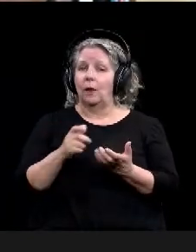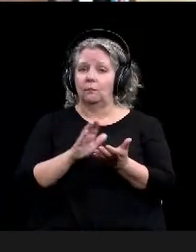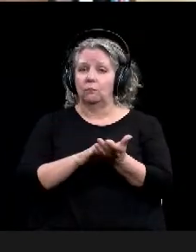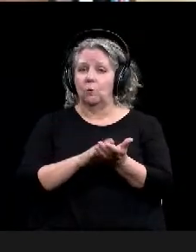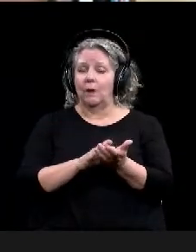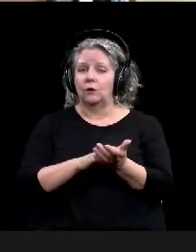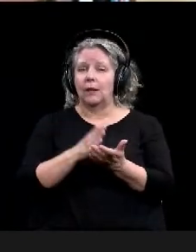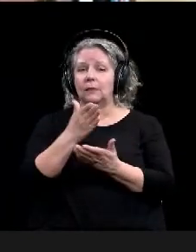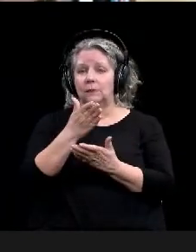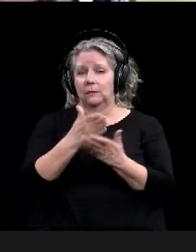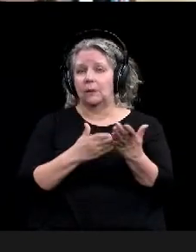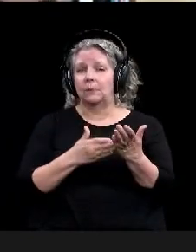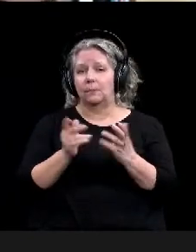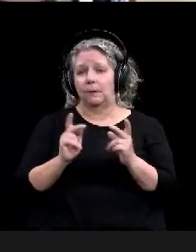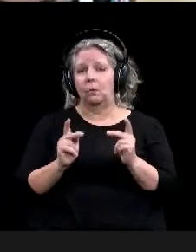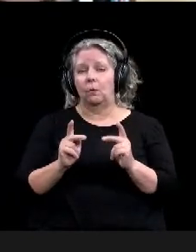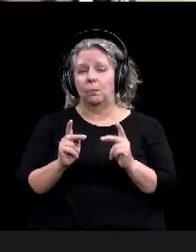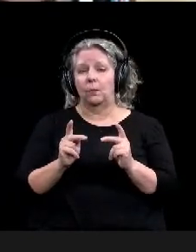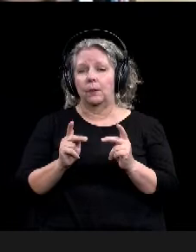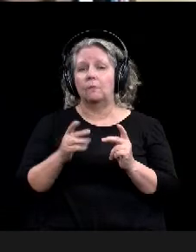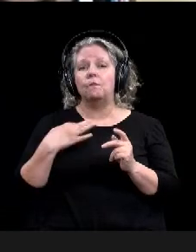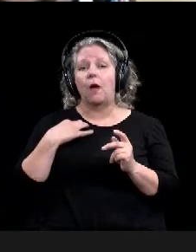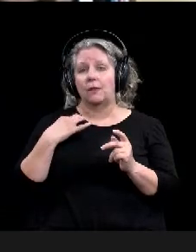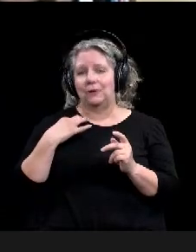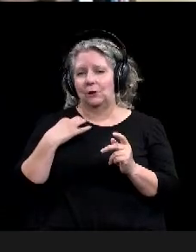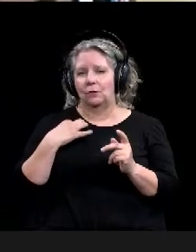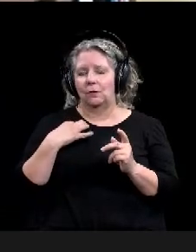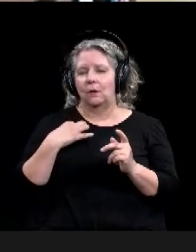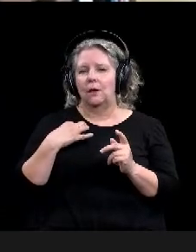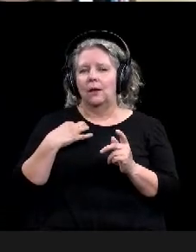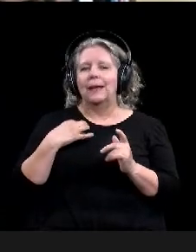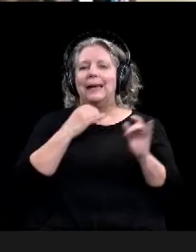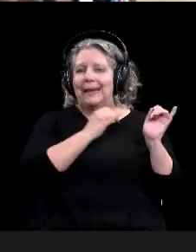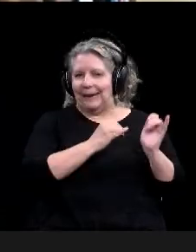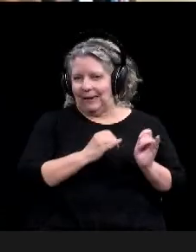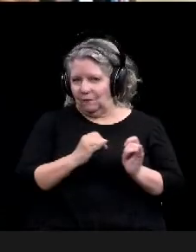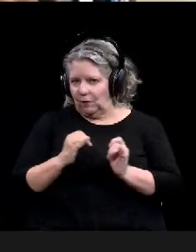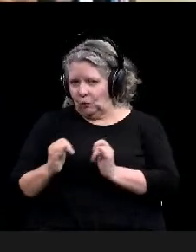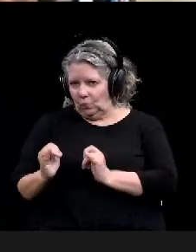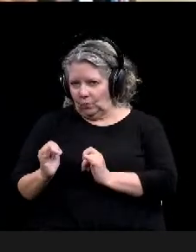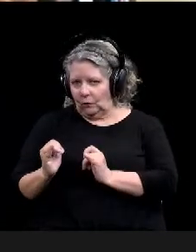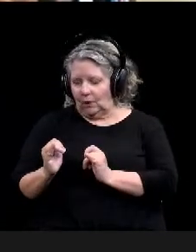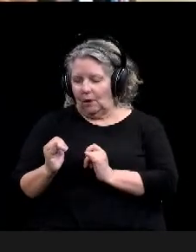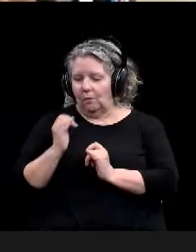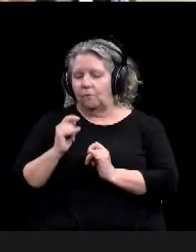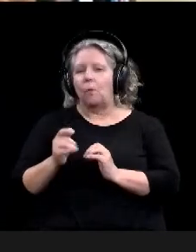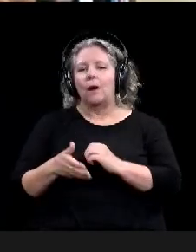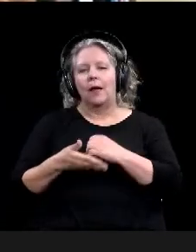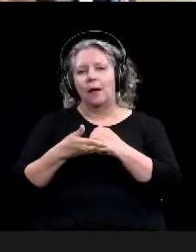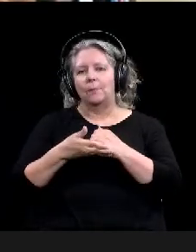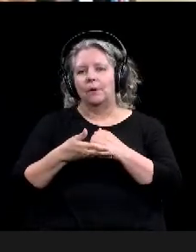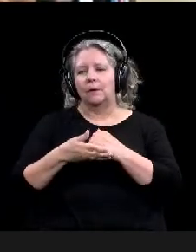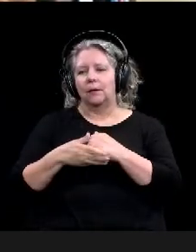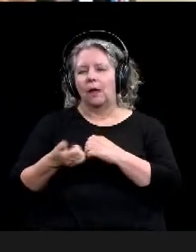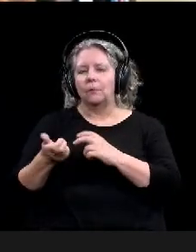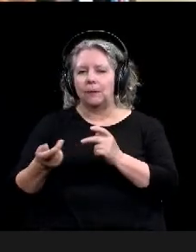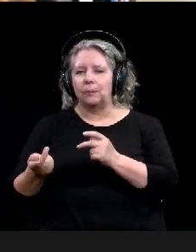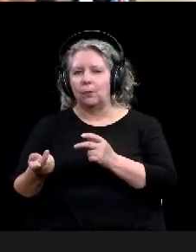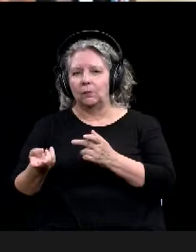dar es o las felicitaciones a esas personas que se animaron a ser vacunada